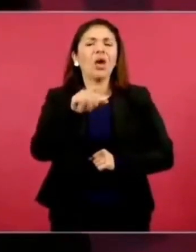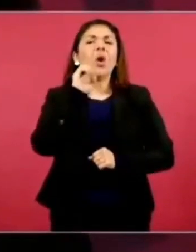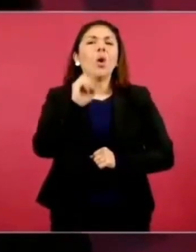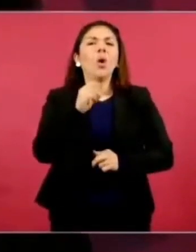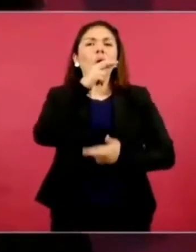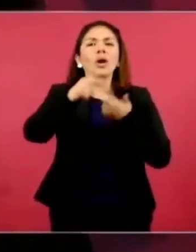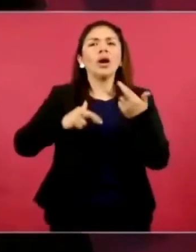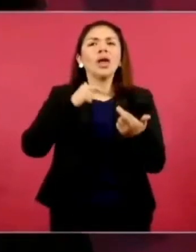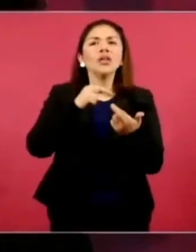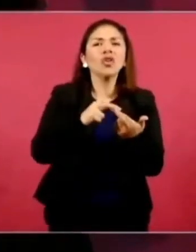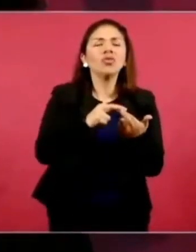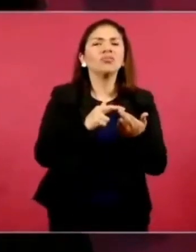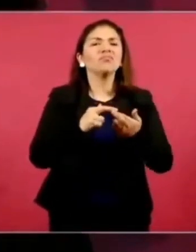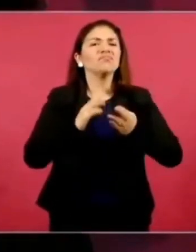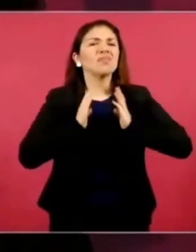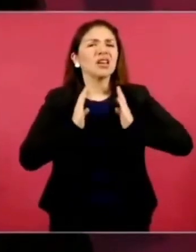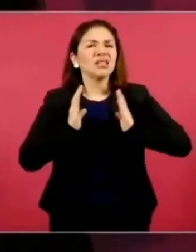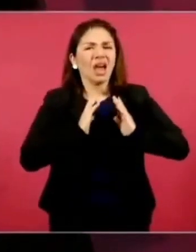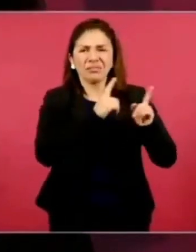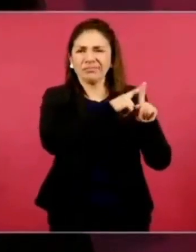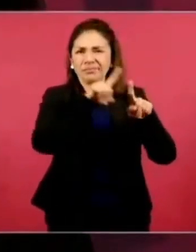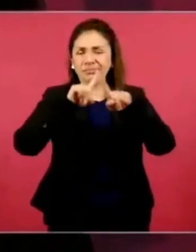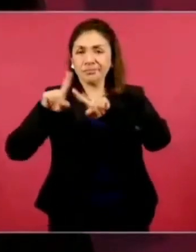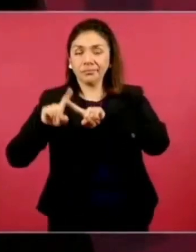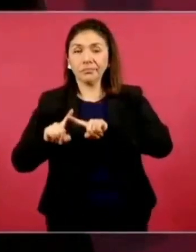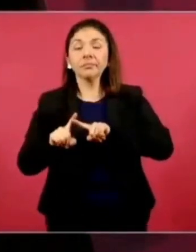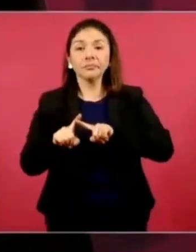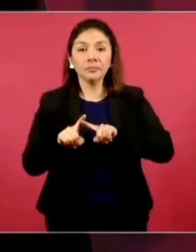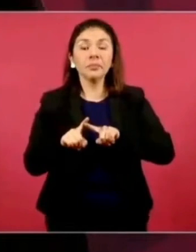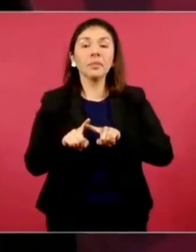regiones militares,